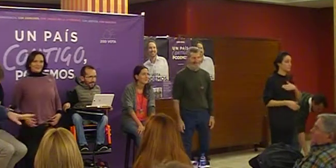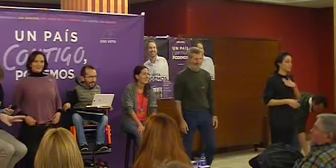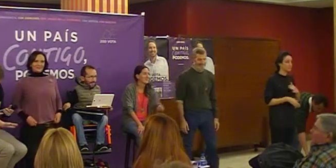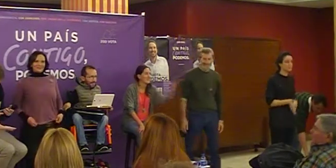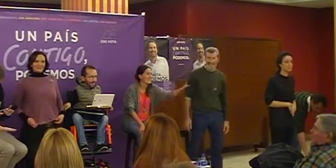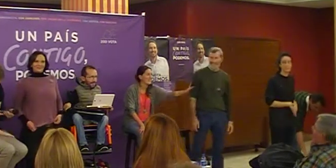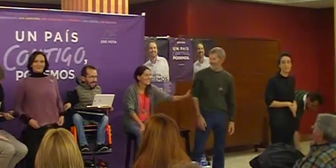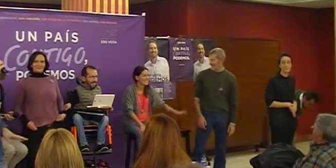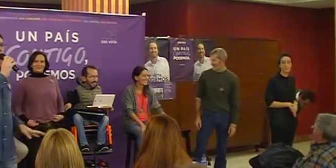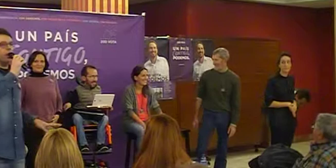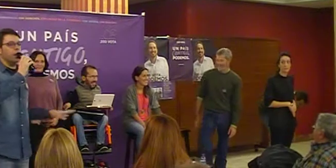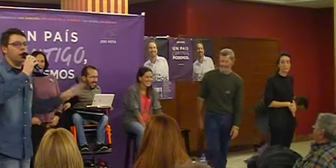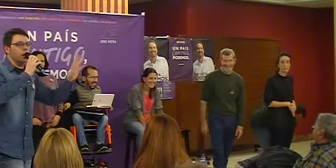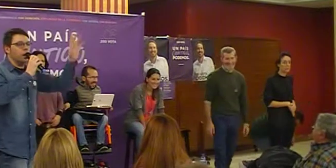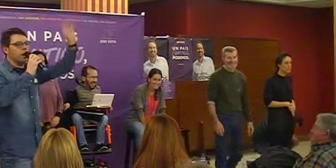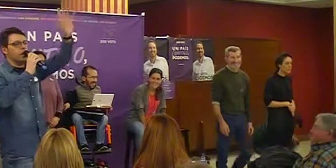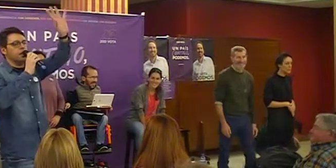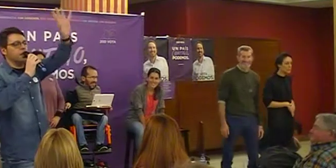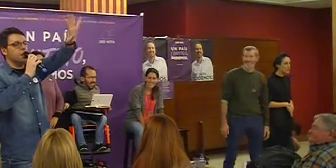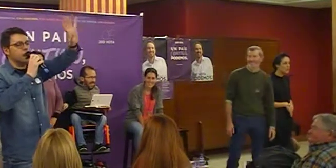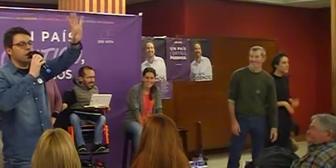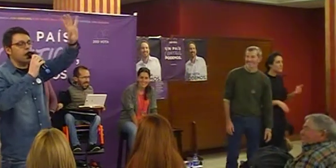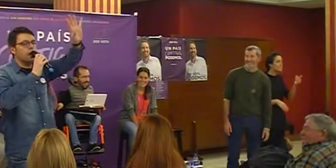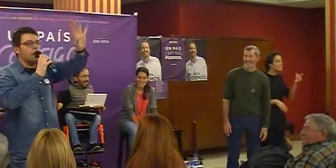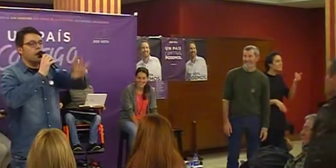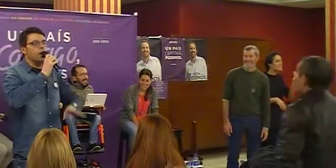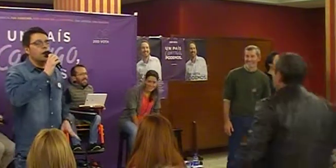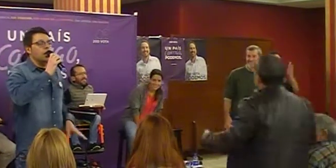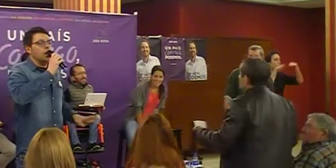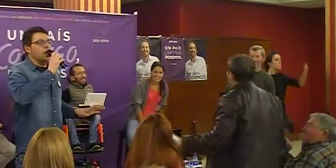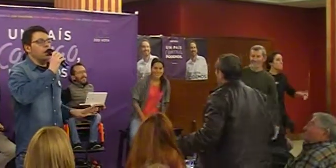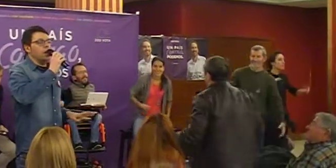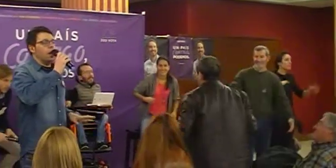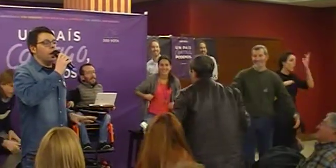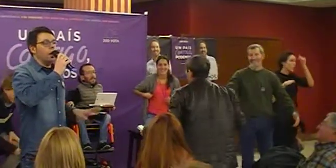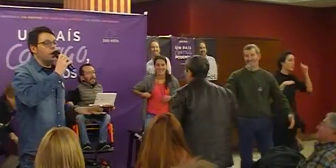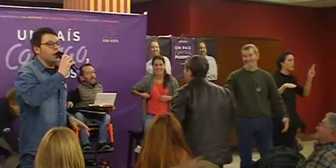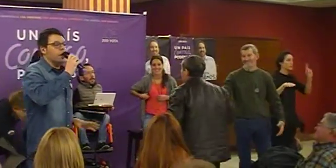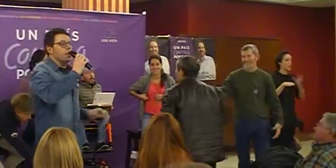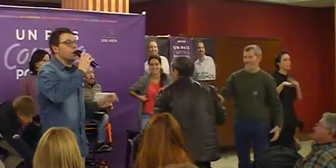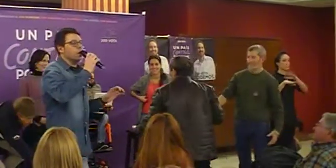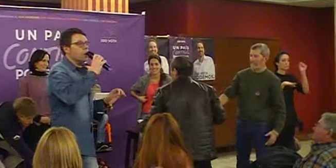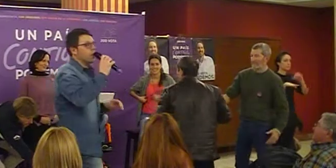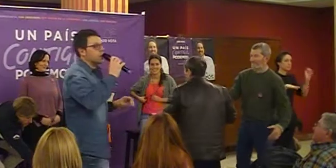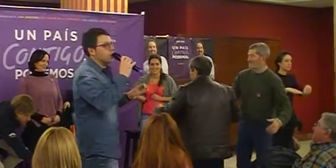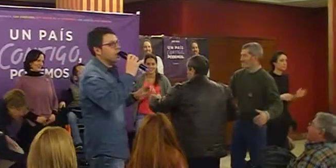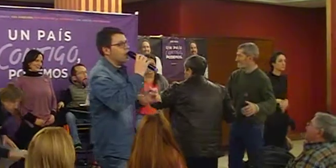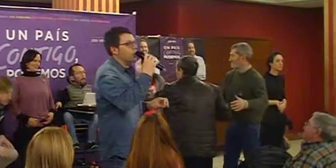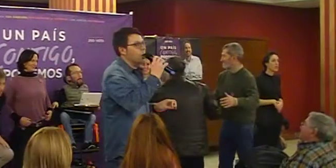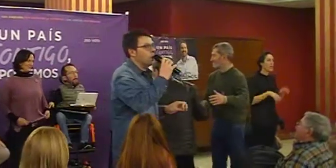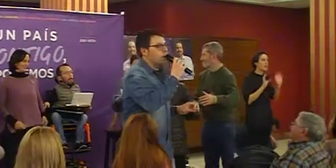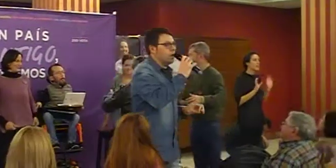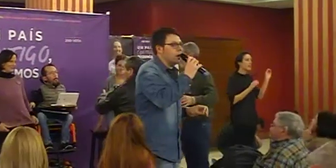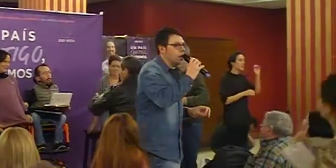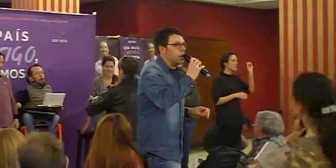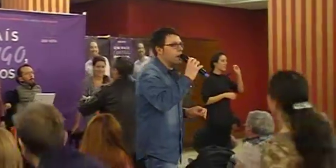asuntos. No se olviden de coger lo que necesiten en la entrada. Y círculo podemos estar,